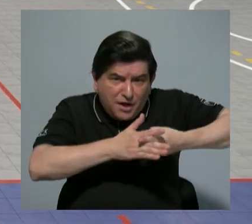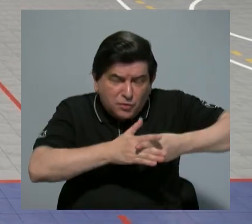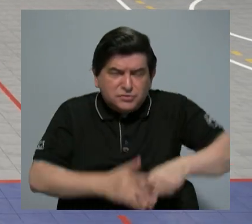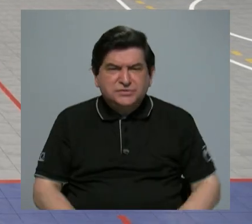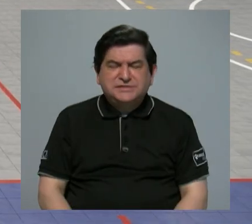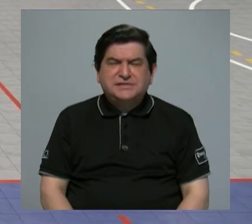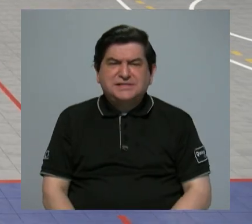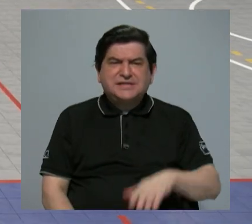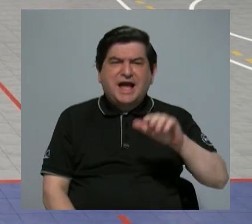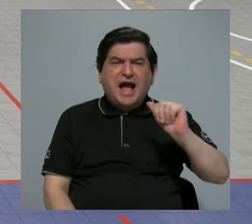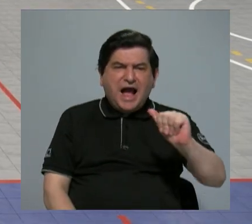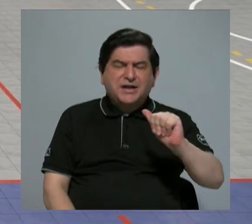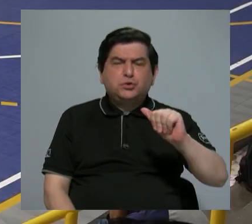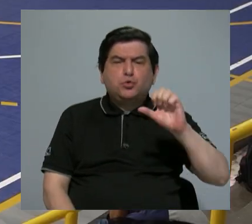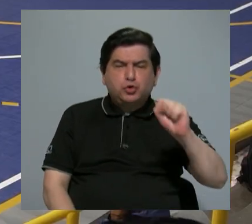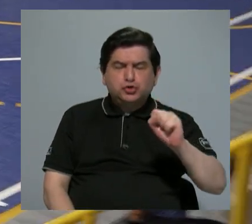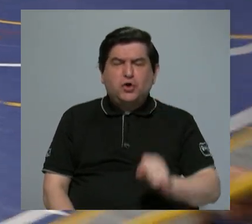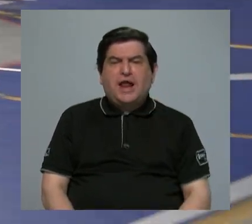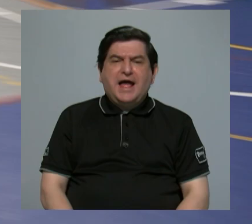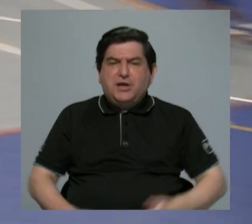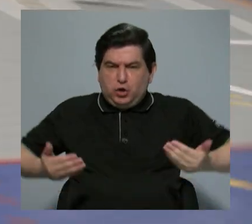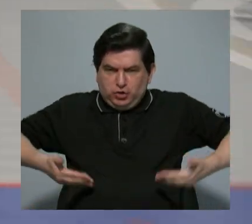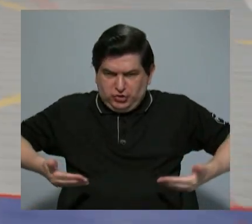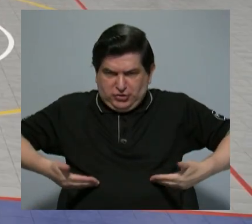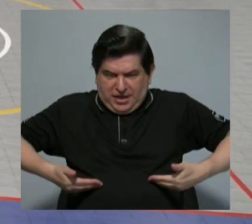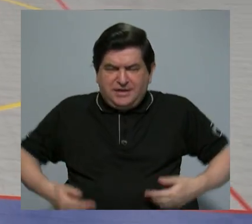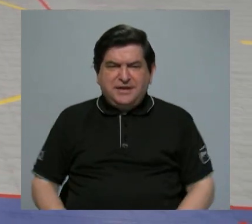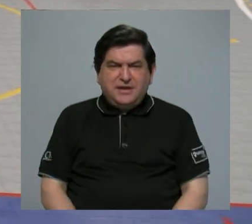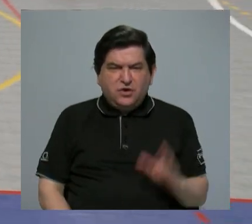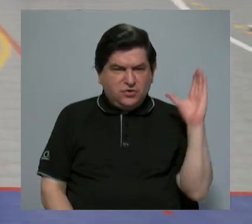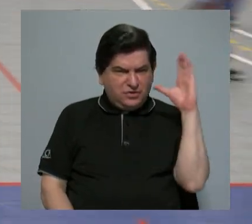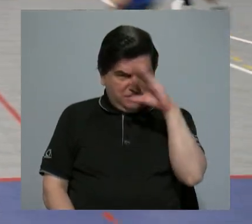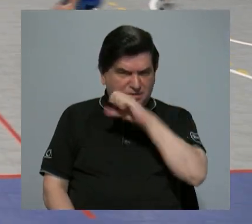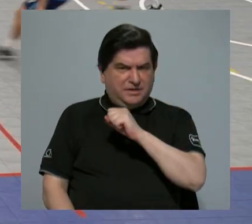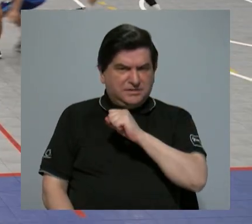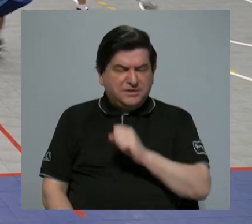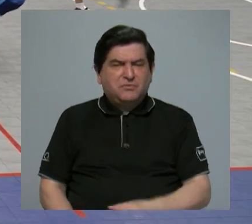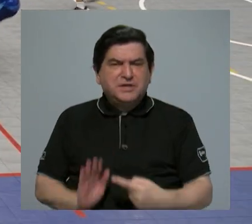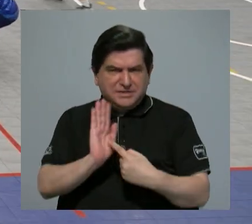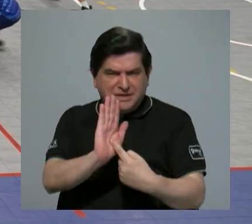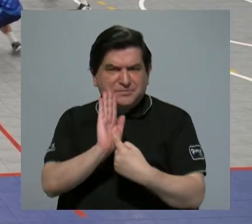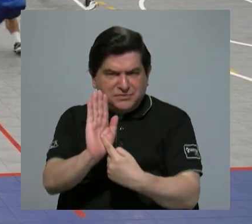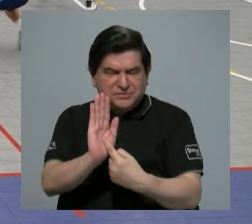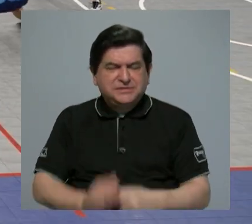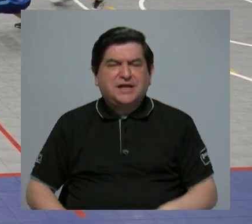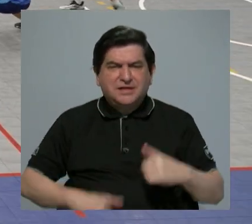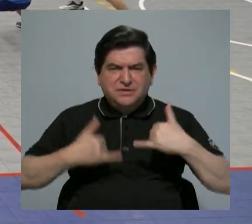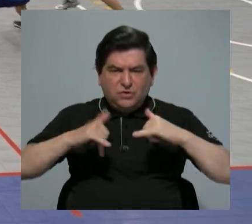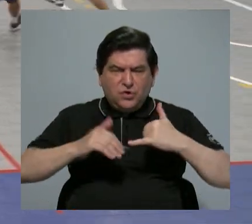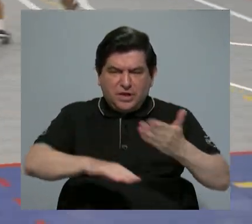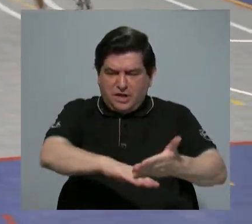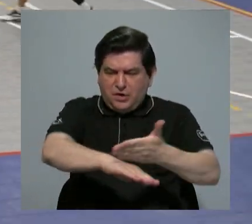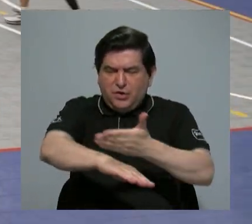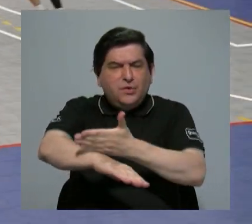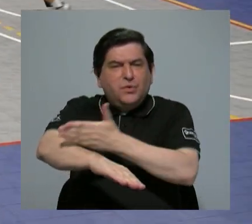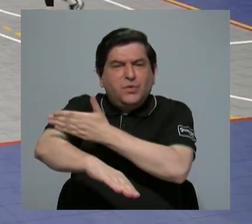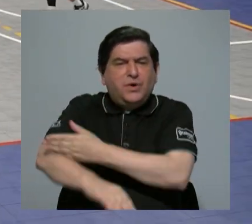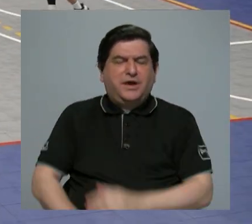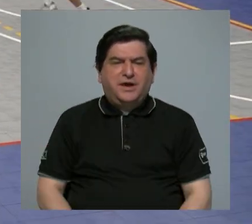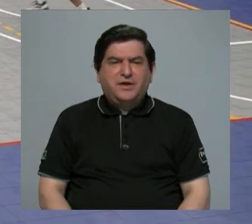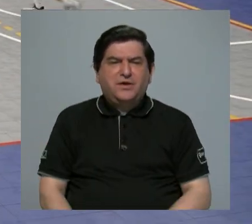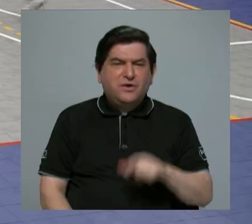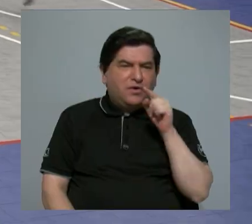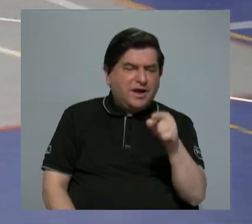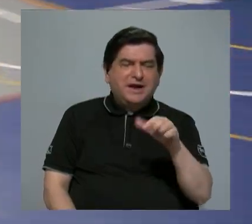que hizo el profe Arturo Solano de la UCR se empezaron a ver, ¿verdad?, conforme fue avanzando el partido. E incluso, bueno,